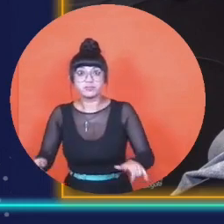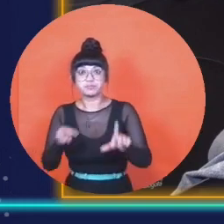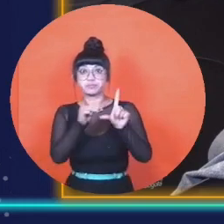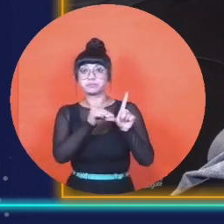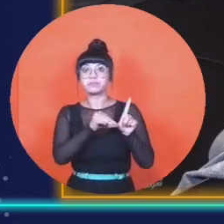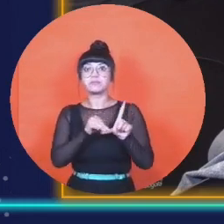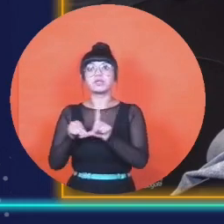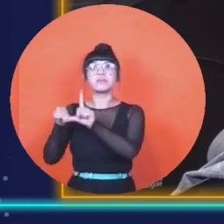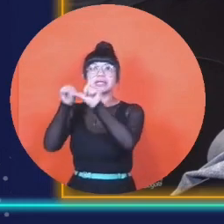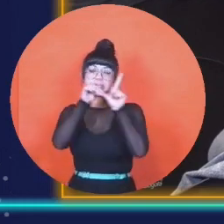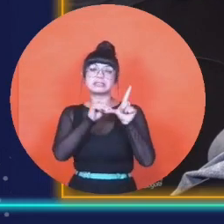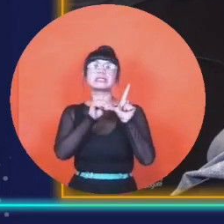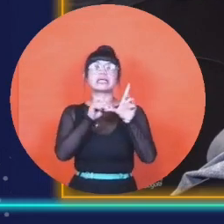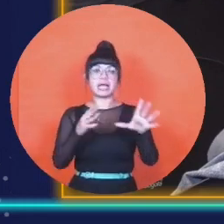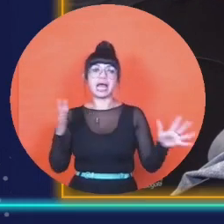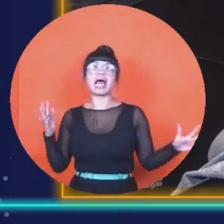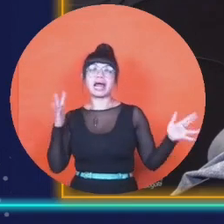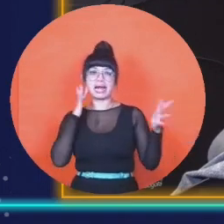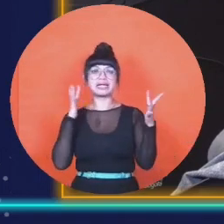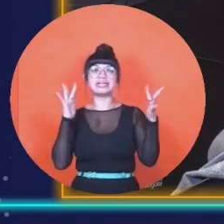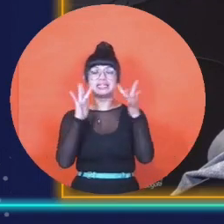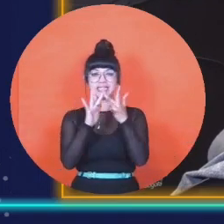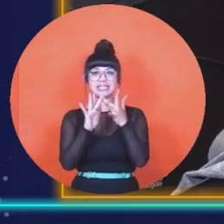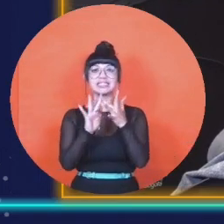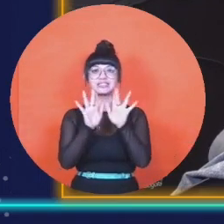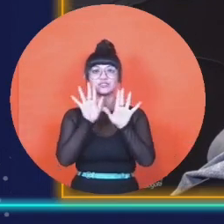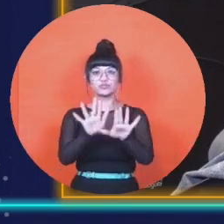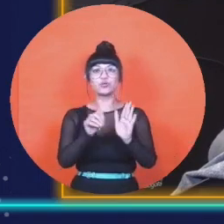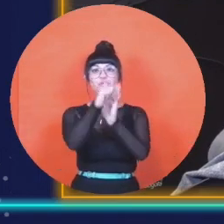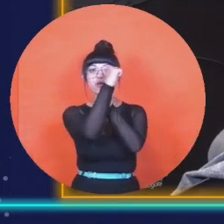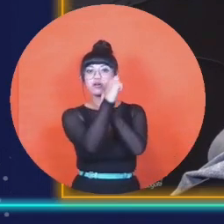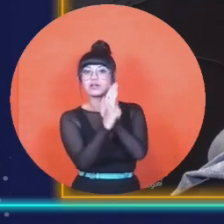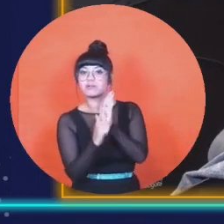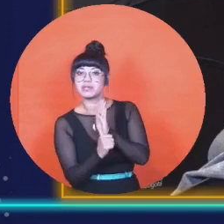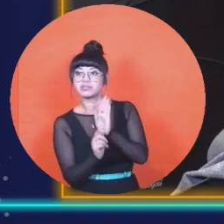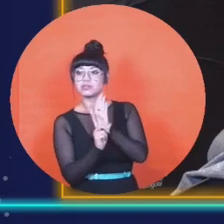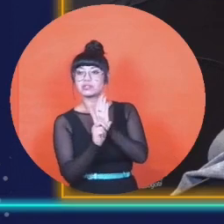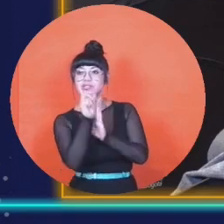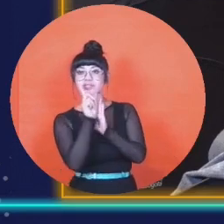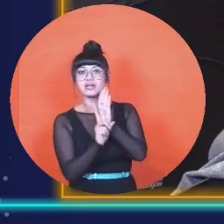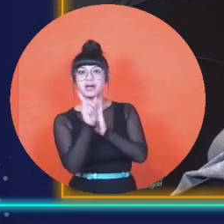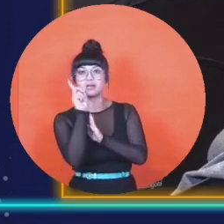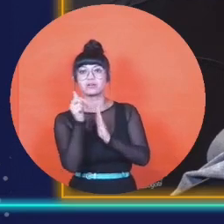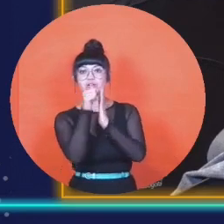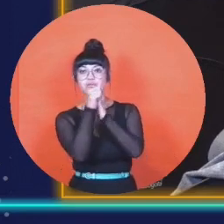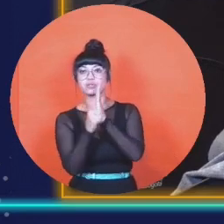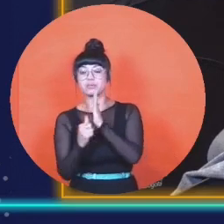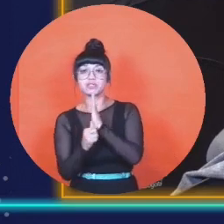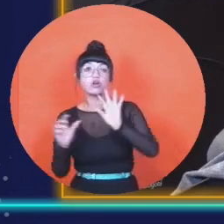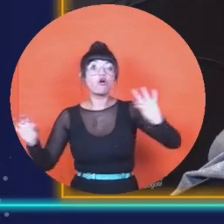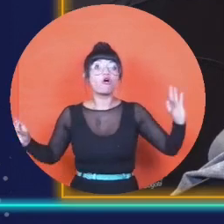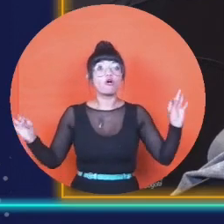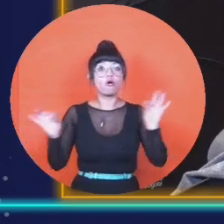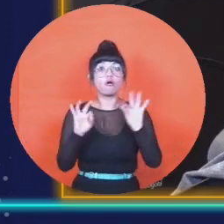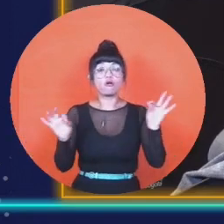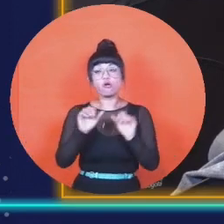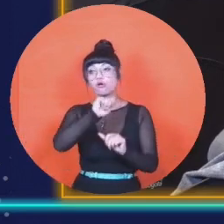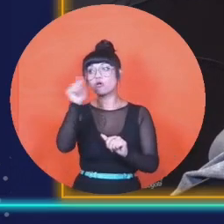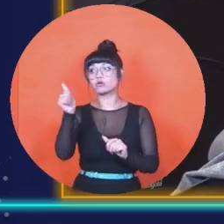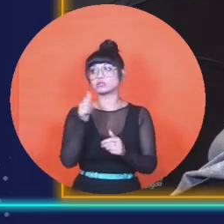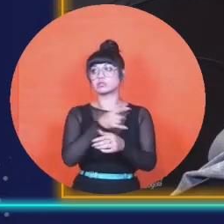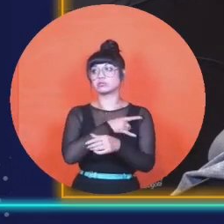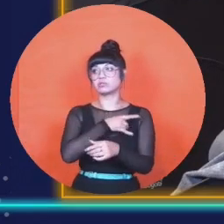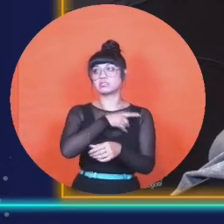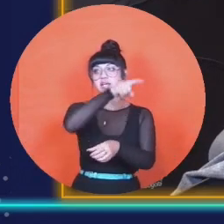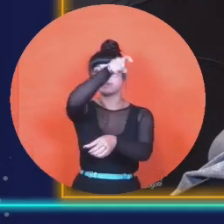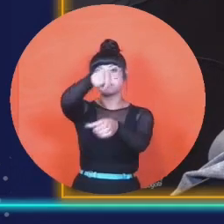maestría, ahí sí, en software o eso, de desarrollo de software, o mandarlo a Berkeley, a otras universidades.